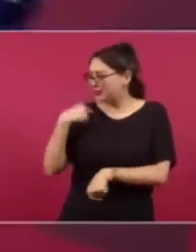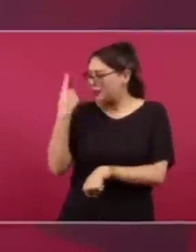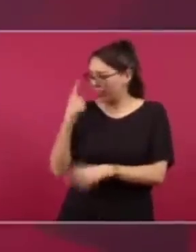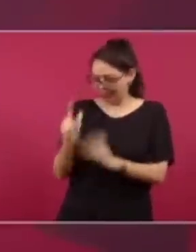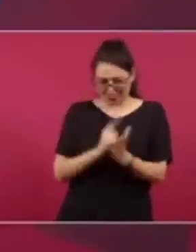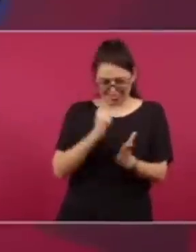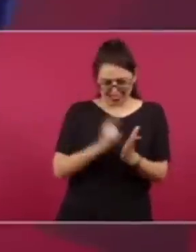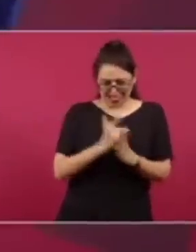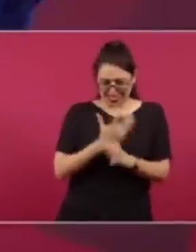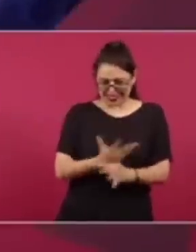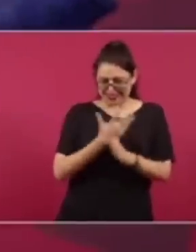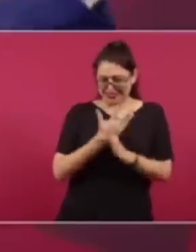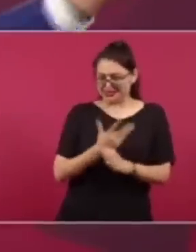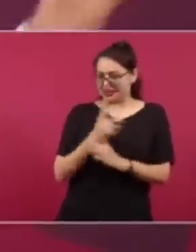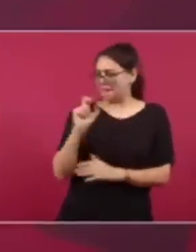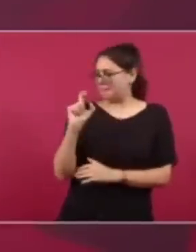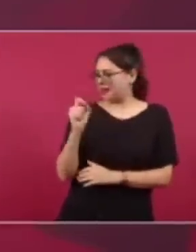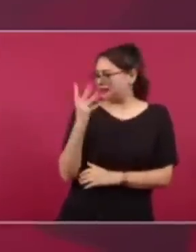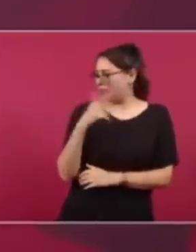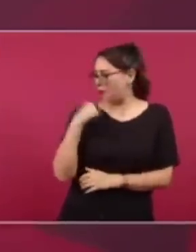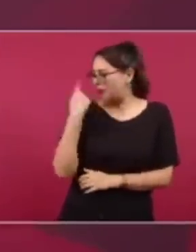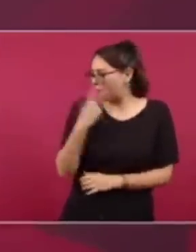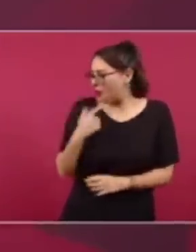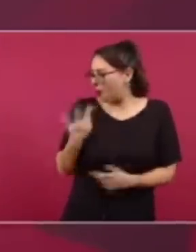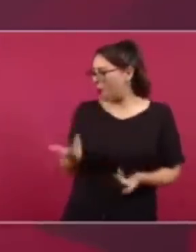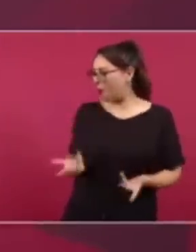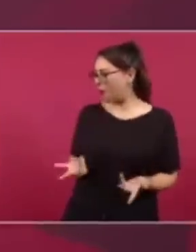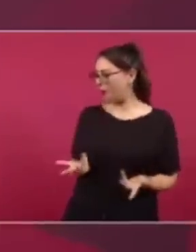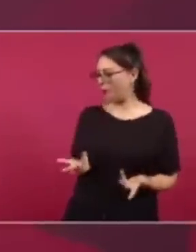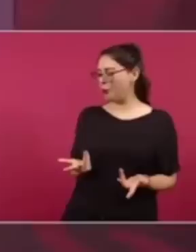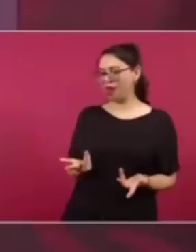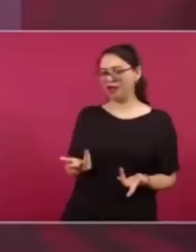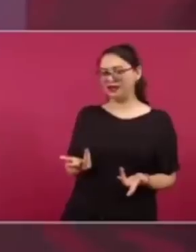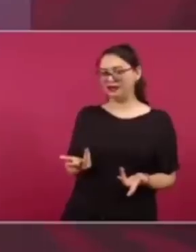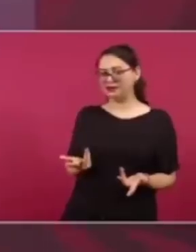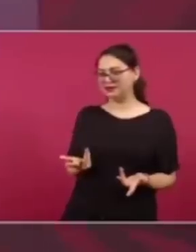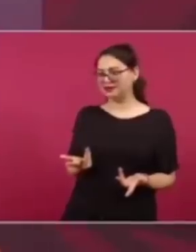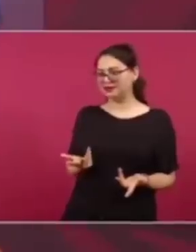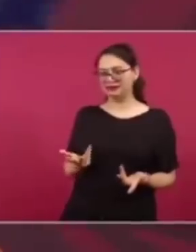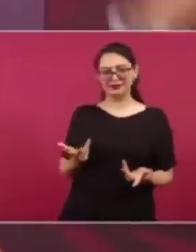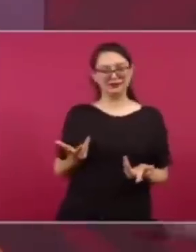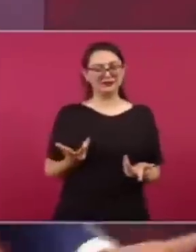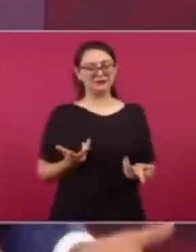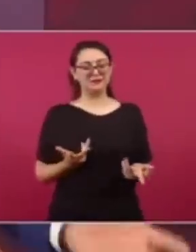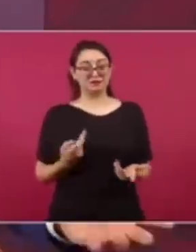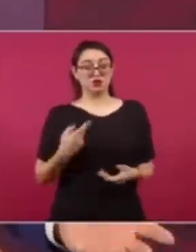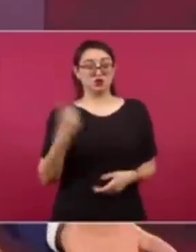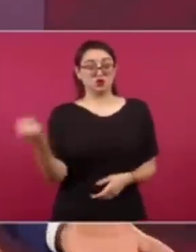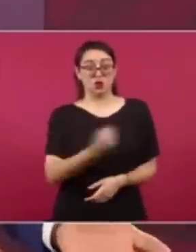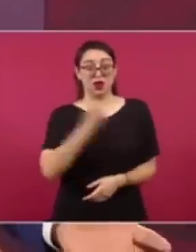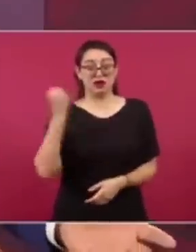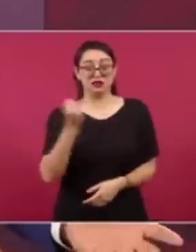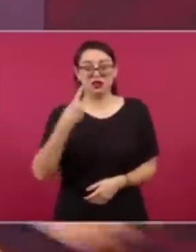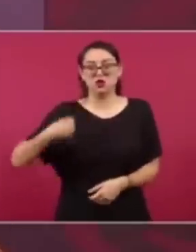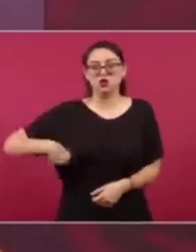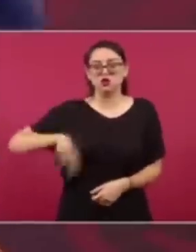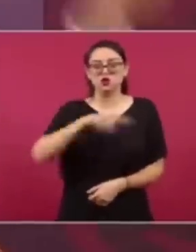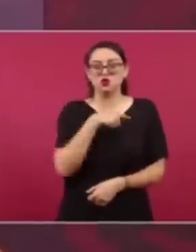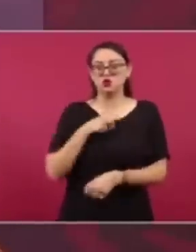se avisó a la fiscalía hicieron una indagatoria y se encontraron